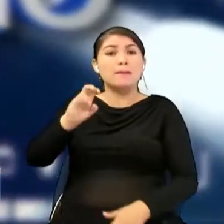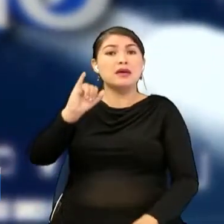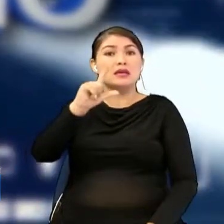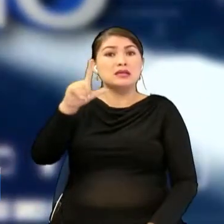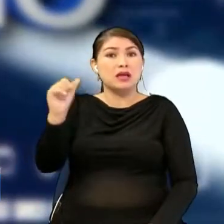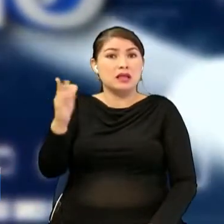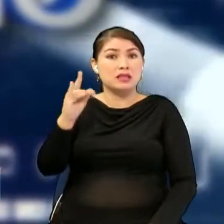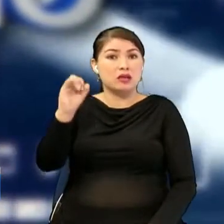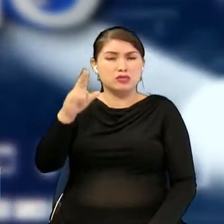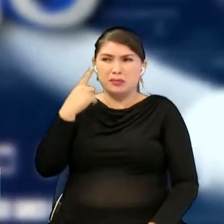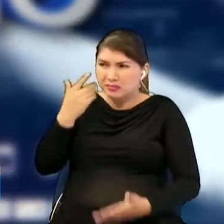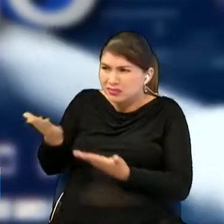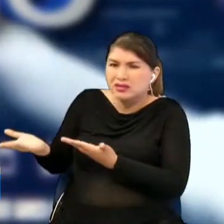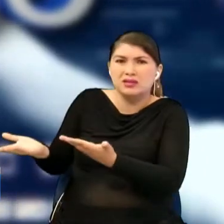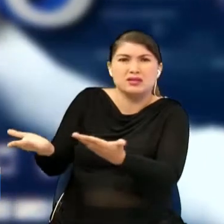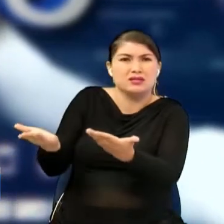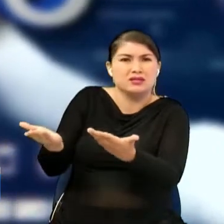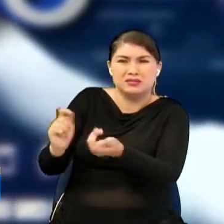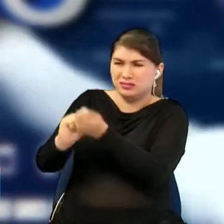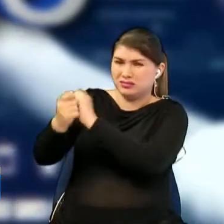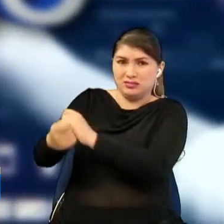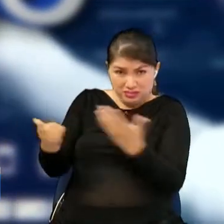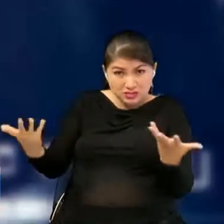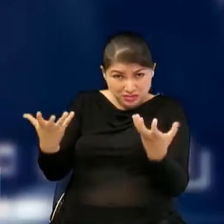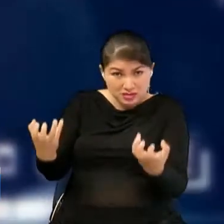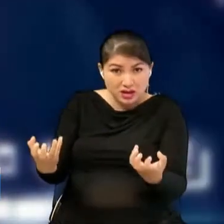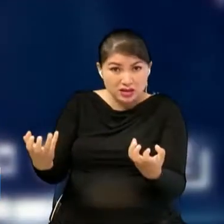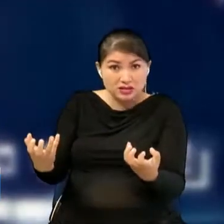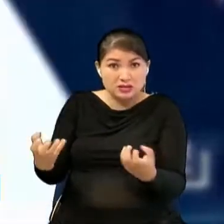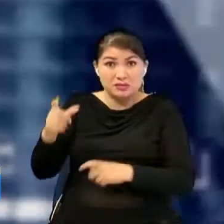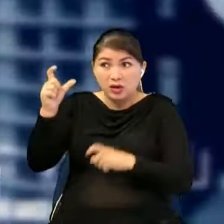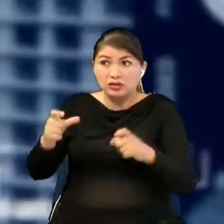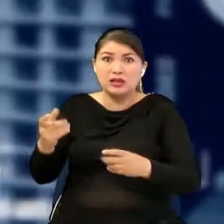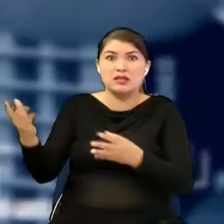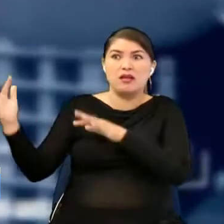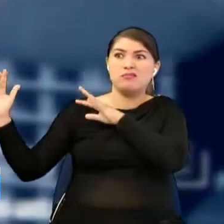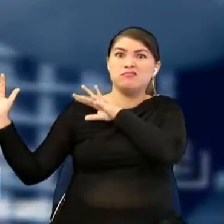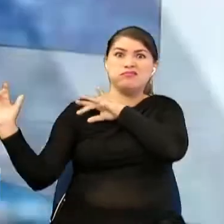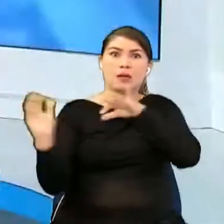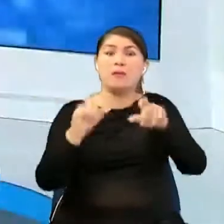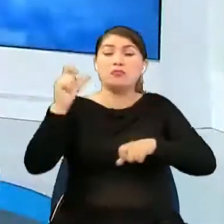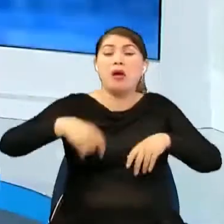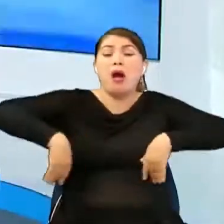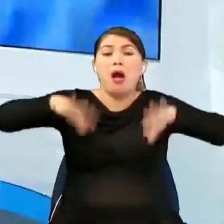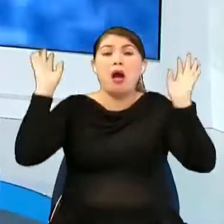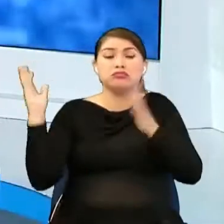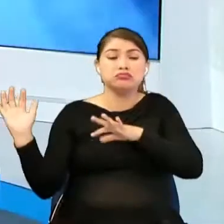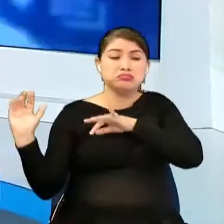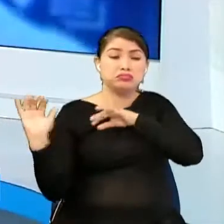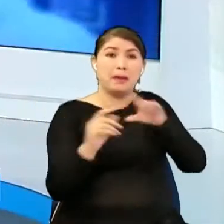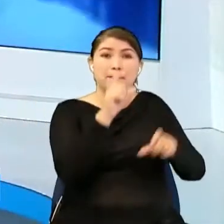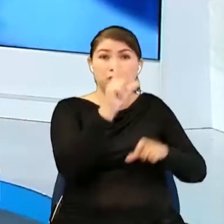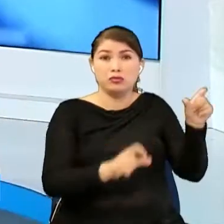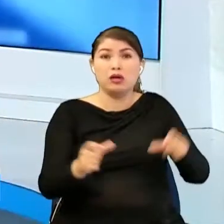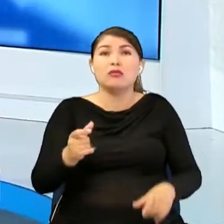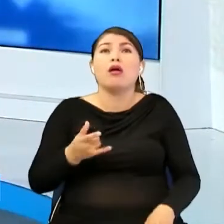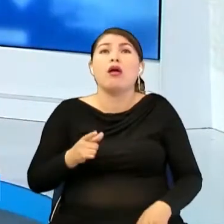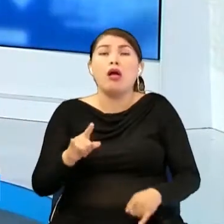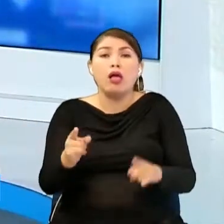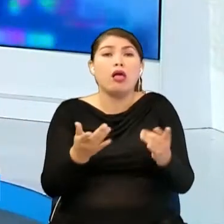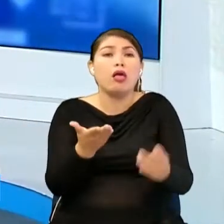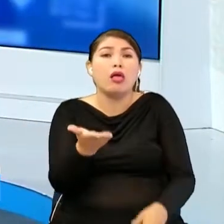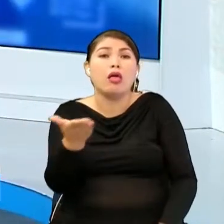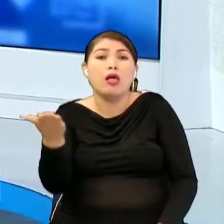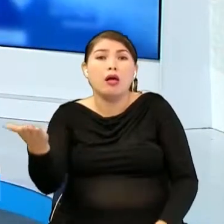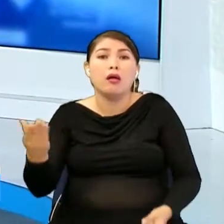vea cómo la van a volver. Vea, esto es lo que quieren los escalabrinis, traer toda esta gente aquí a mendigar,